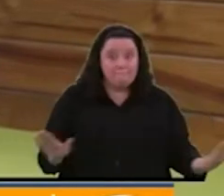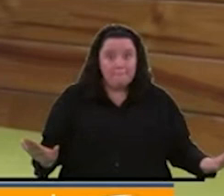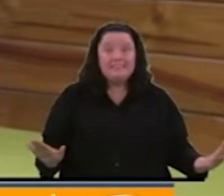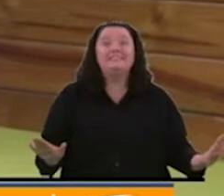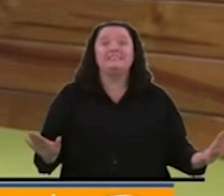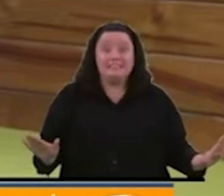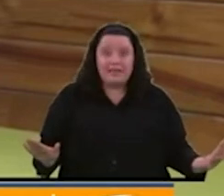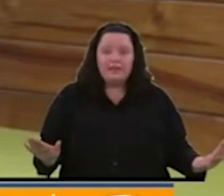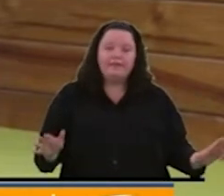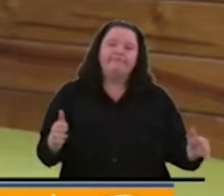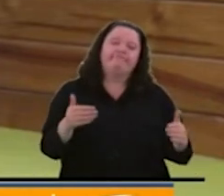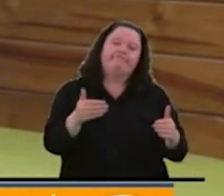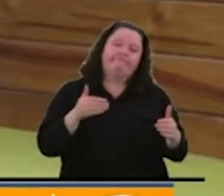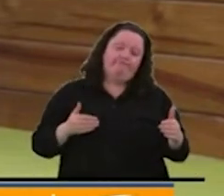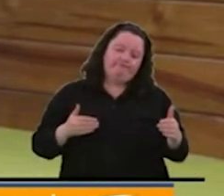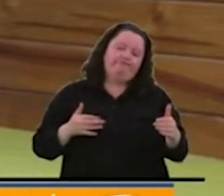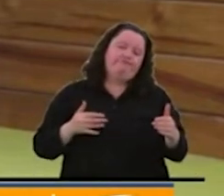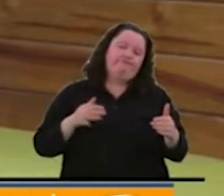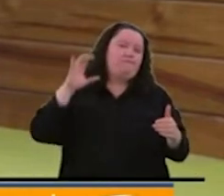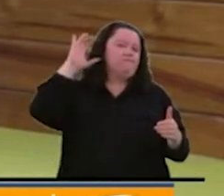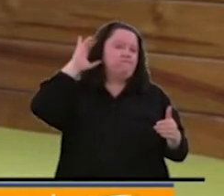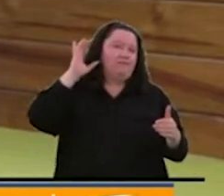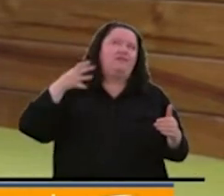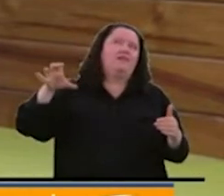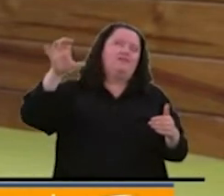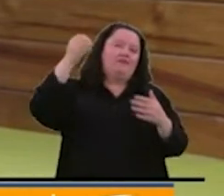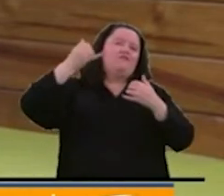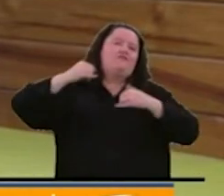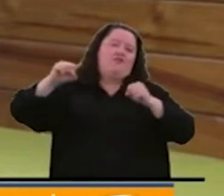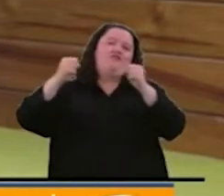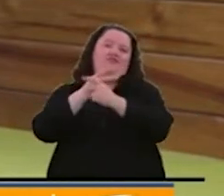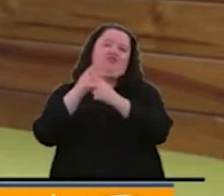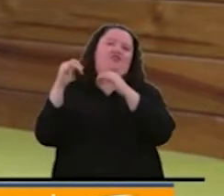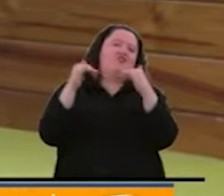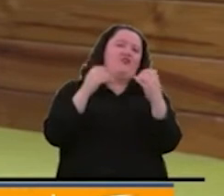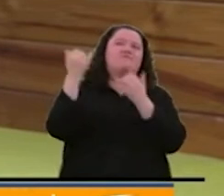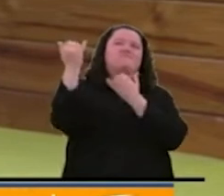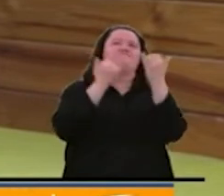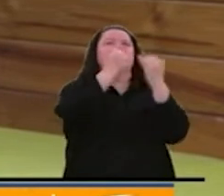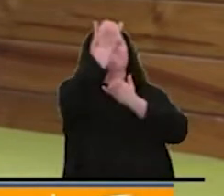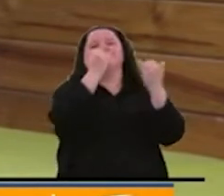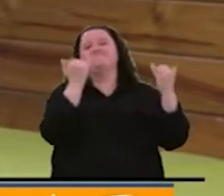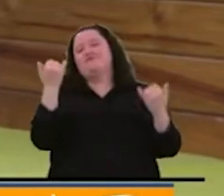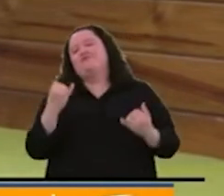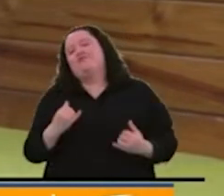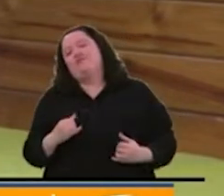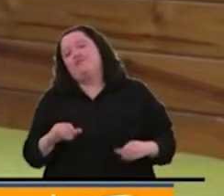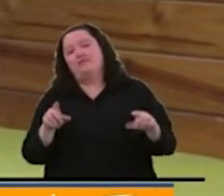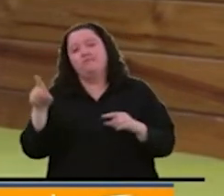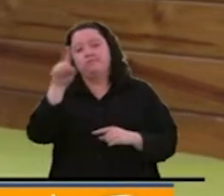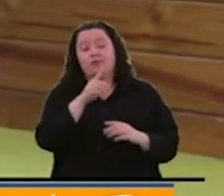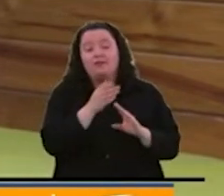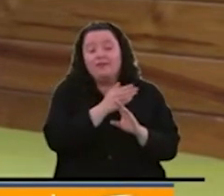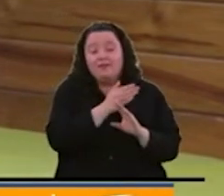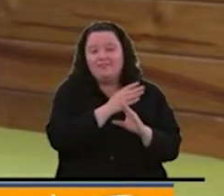todavía se expresa en muchos territorios, en muchas regiones, ahora